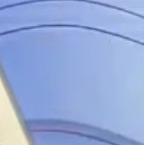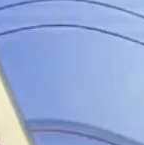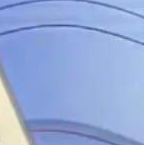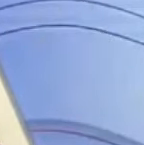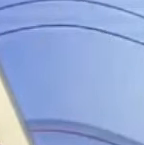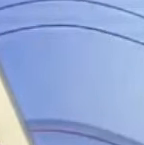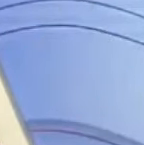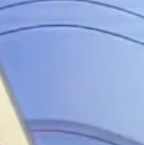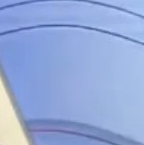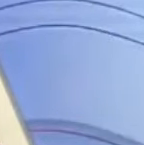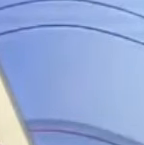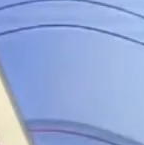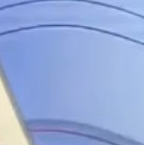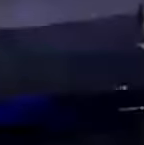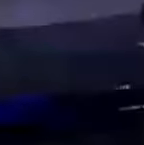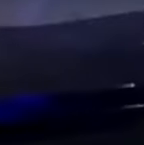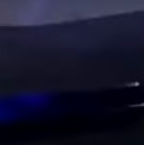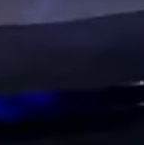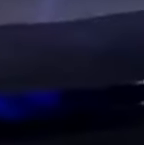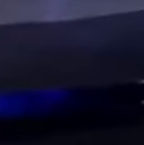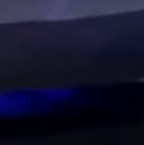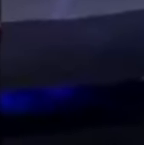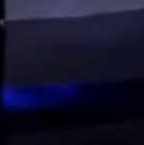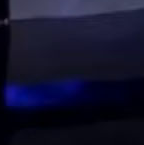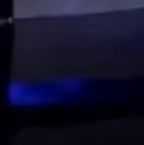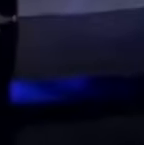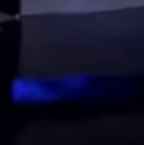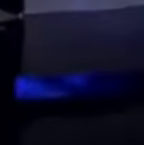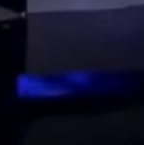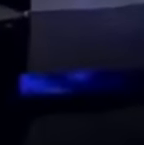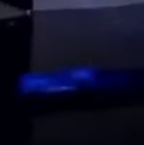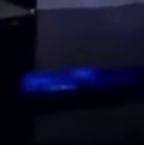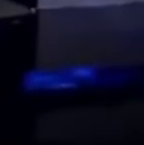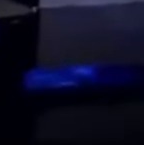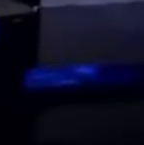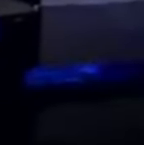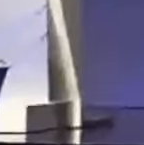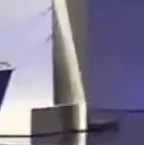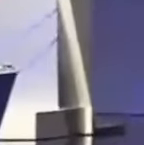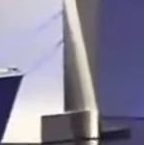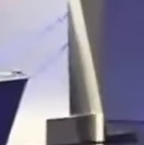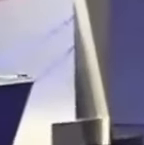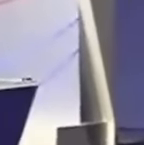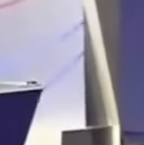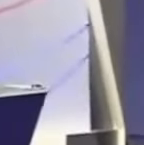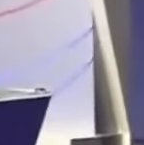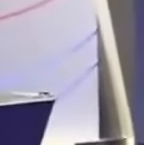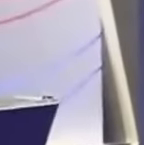adelante y acompañarlos con un aplauso de todo este auditorio que también es merecedor.